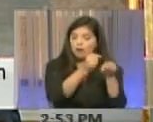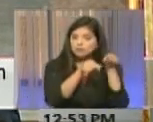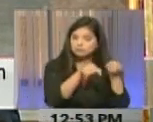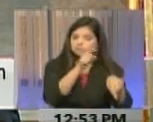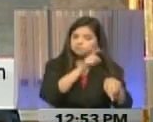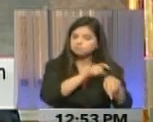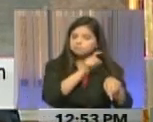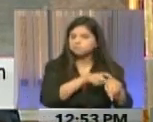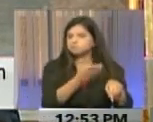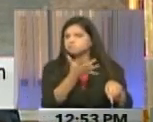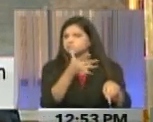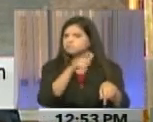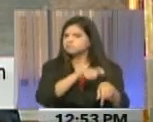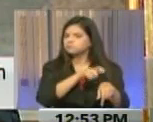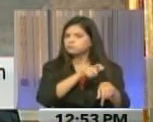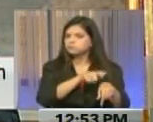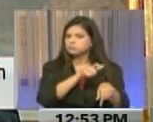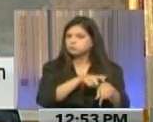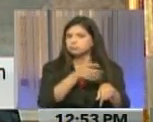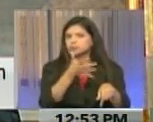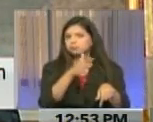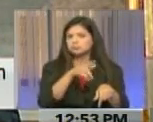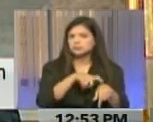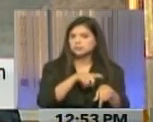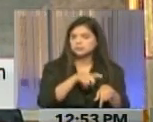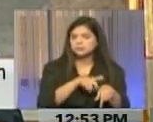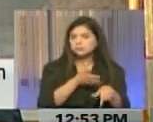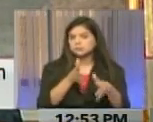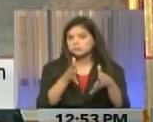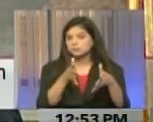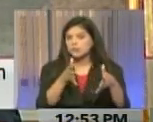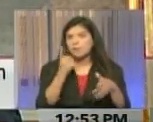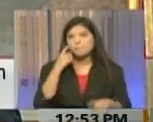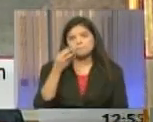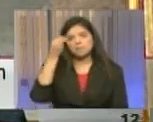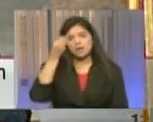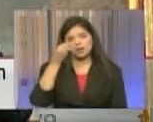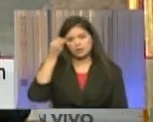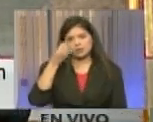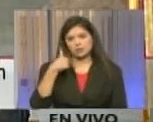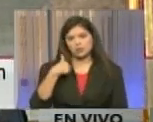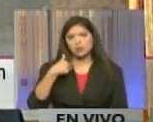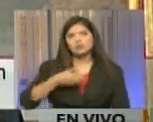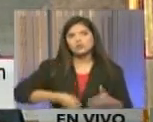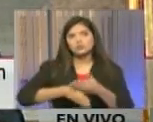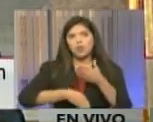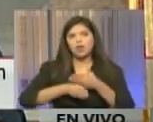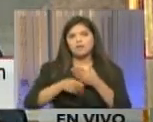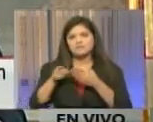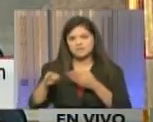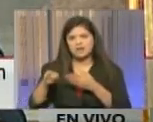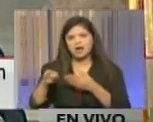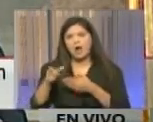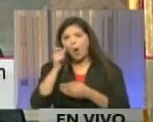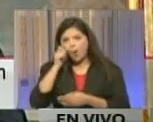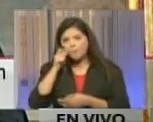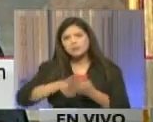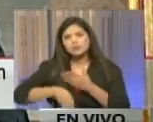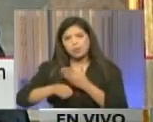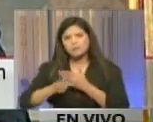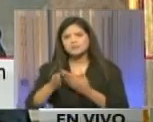horas, aún, pienso yo, todavía estaba caliente la sangre del general